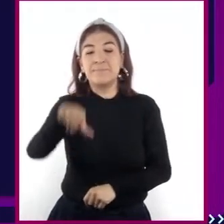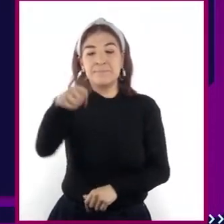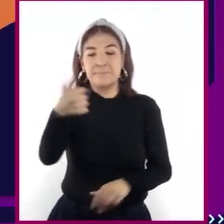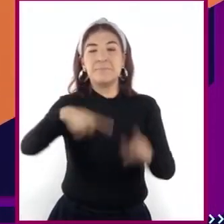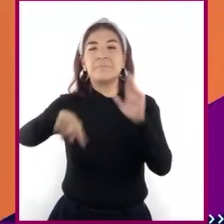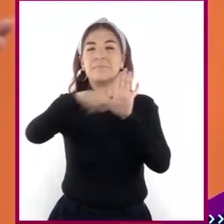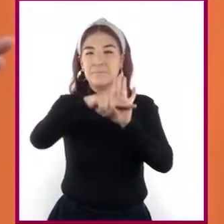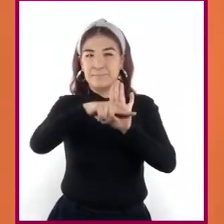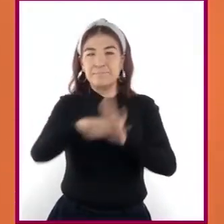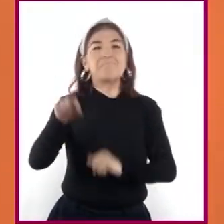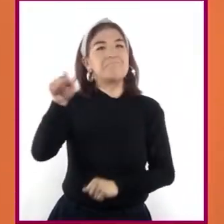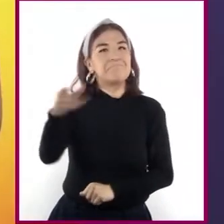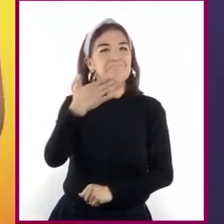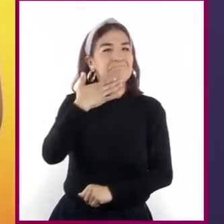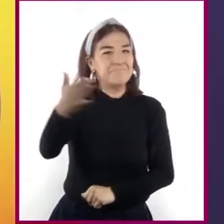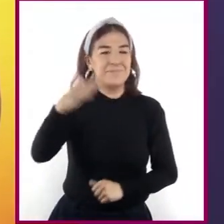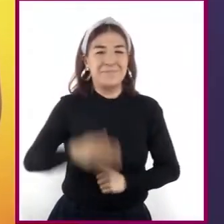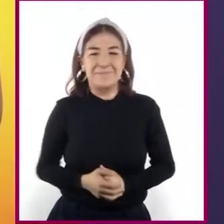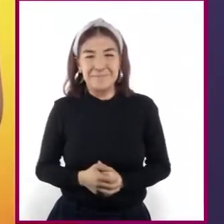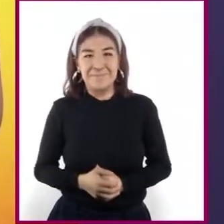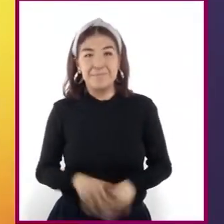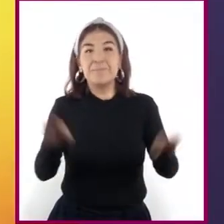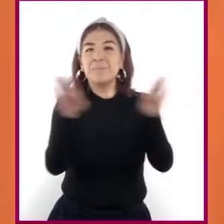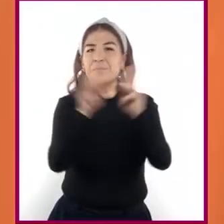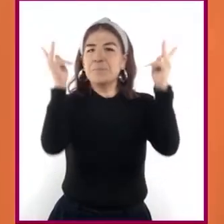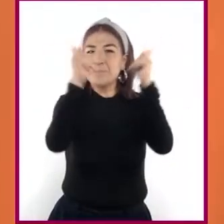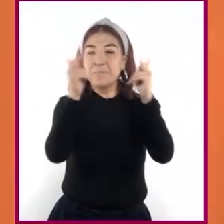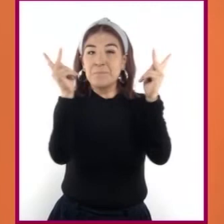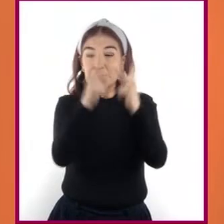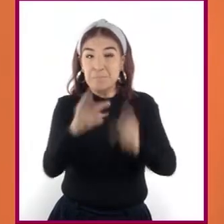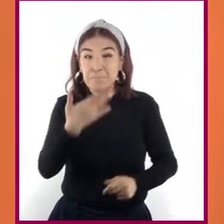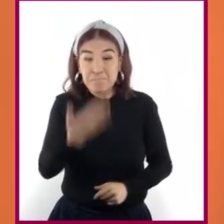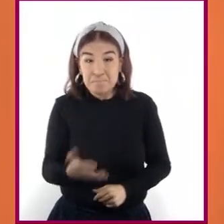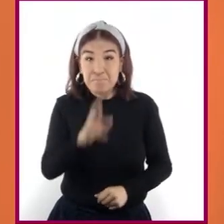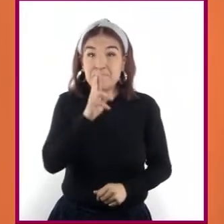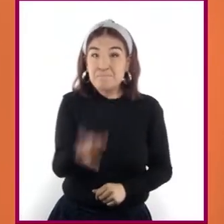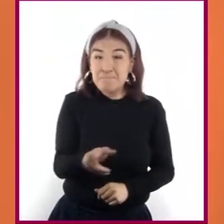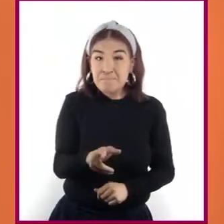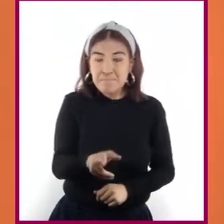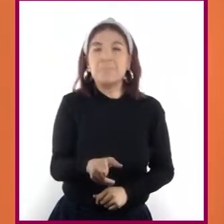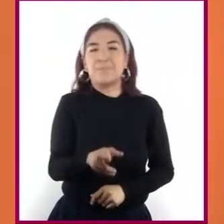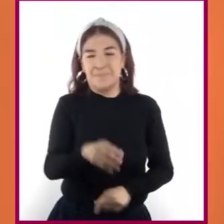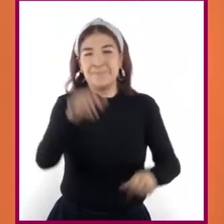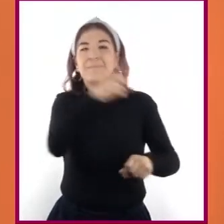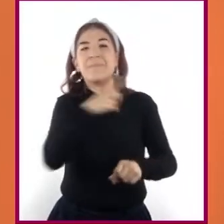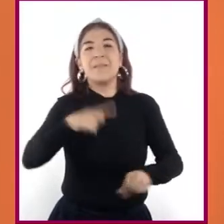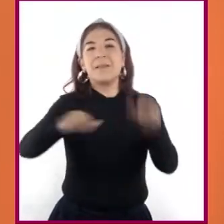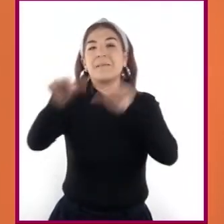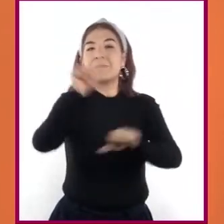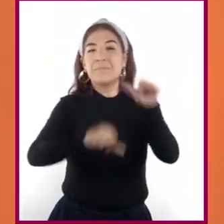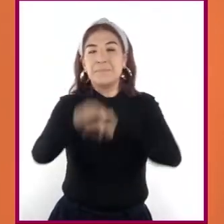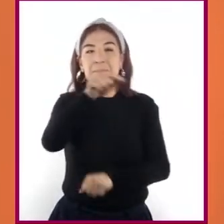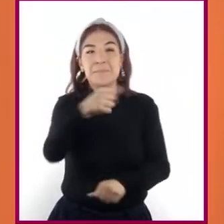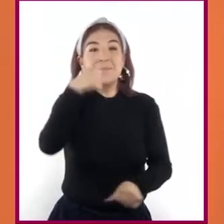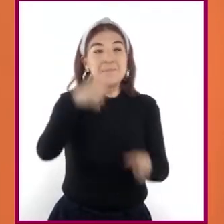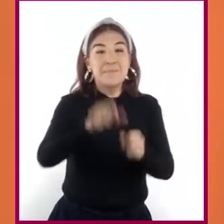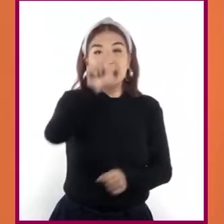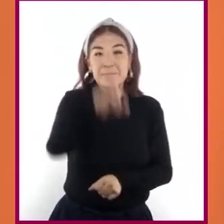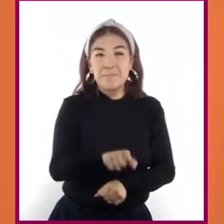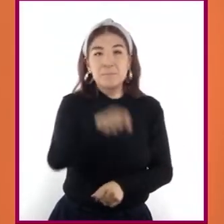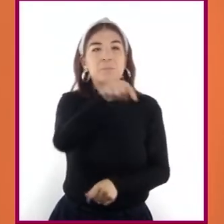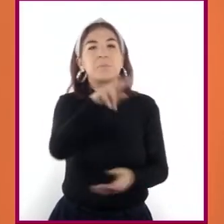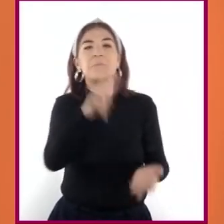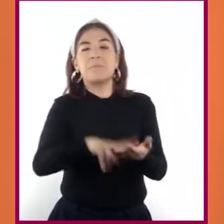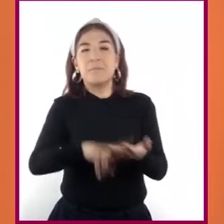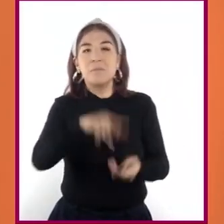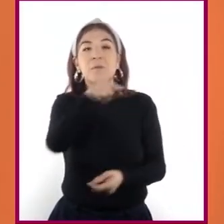negativo. Muy bien, Leslie. Para comprobar si la respuesta es correcta, debemos sustituir a la incógnita por el valor encontrado.